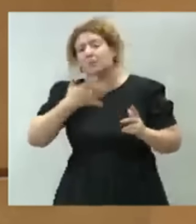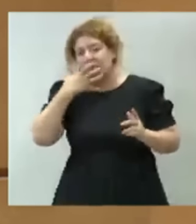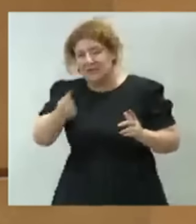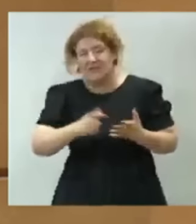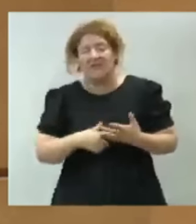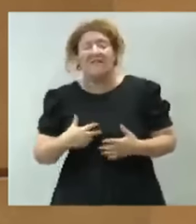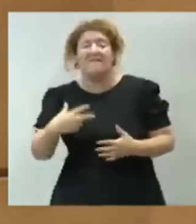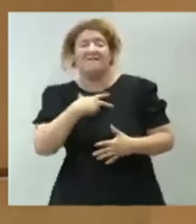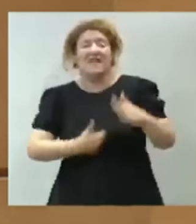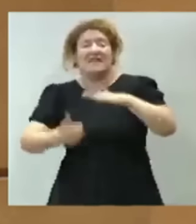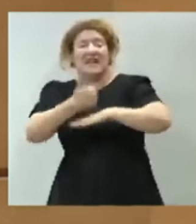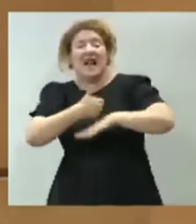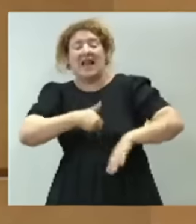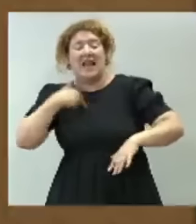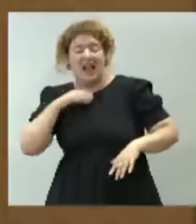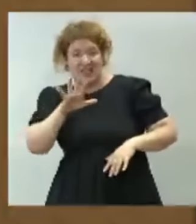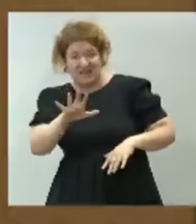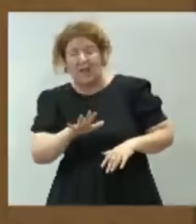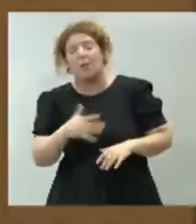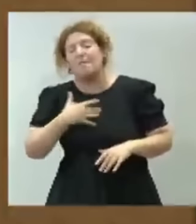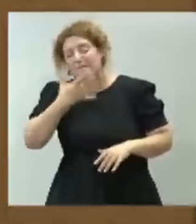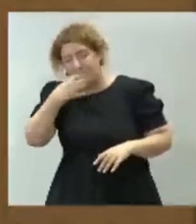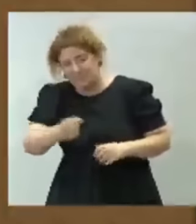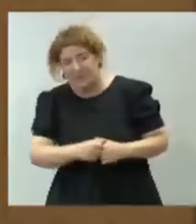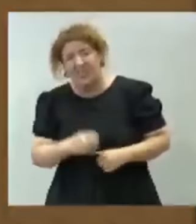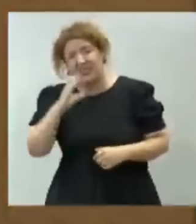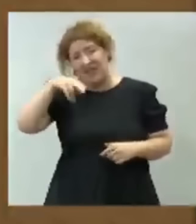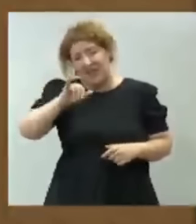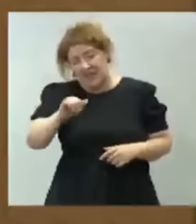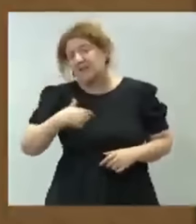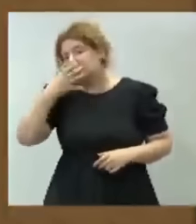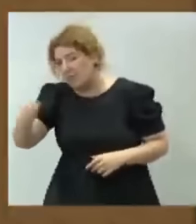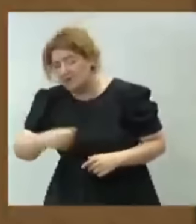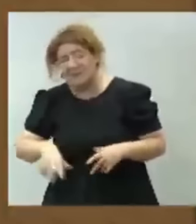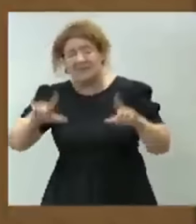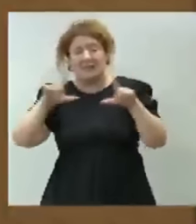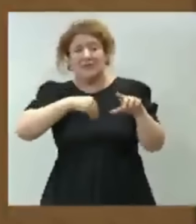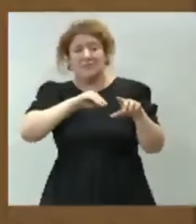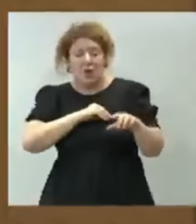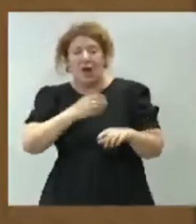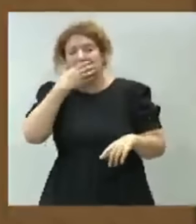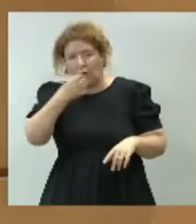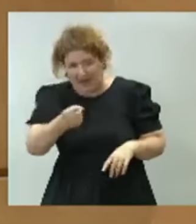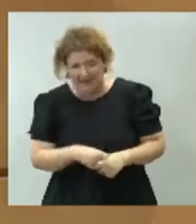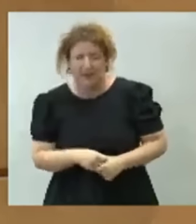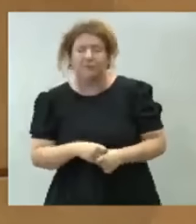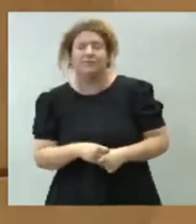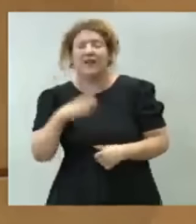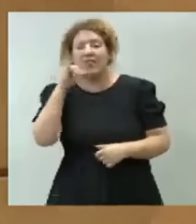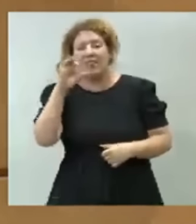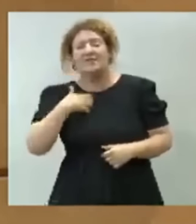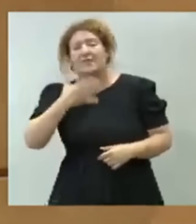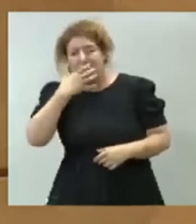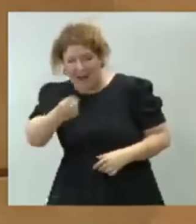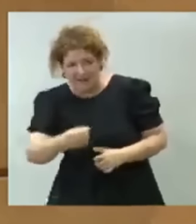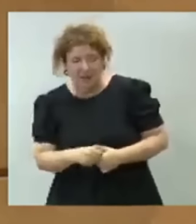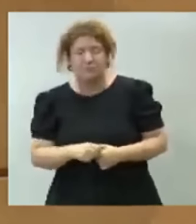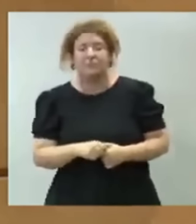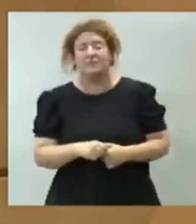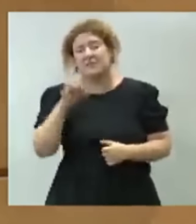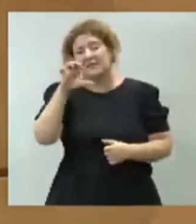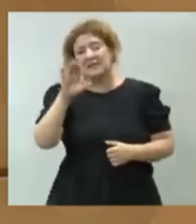Estado, Partido Socialista. CNI, Partido Socialista. Radiotelevisión Española, Partido Socialista. CIS, Partido Socialista.